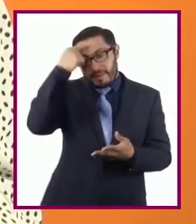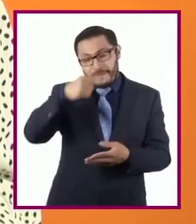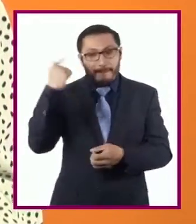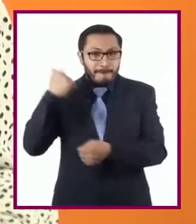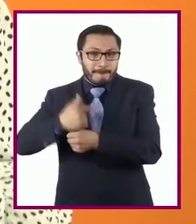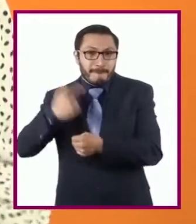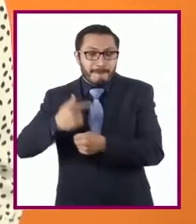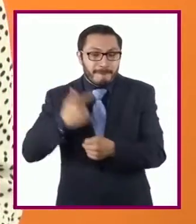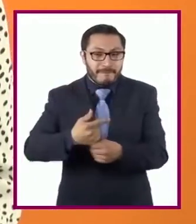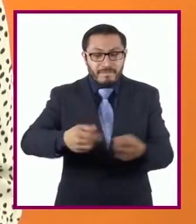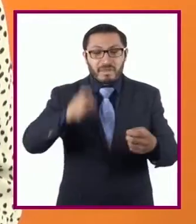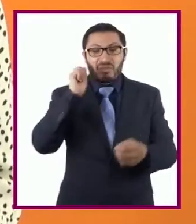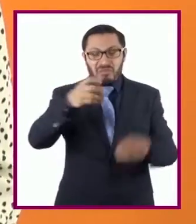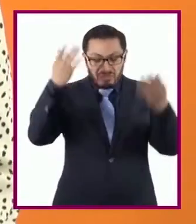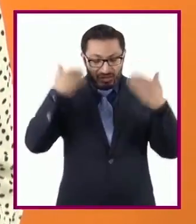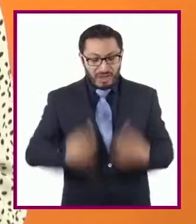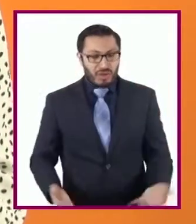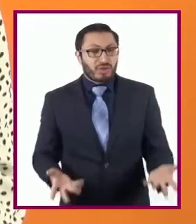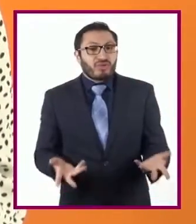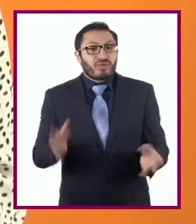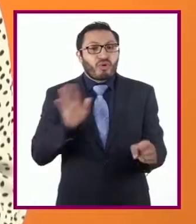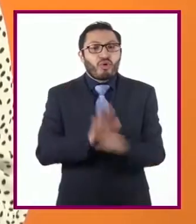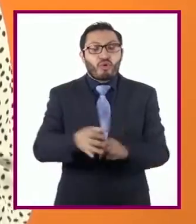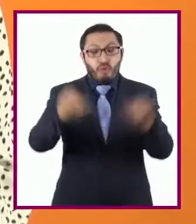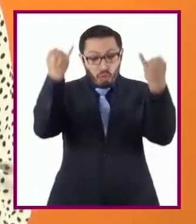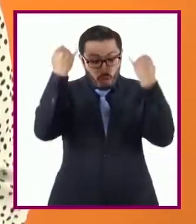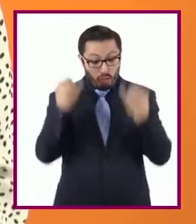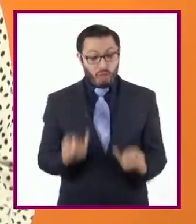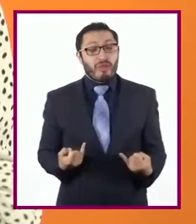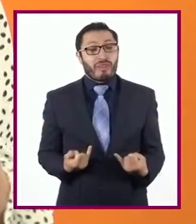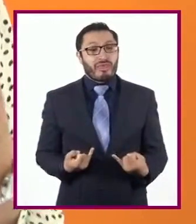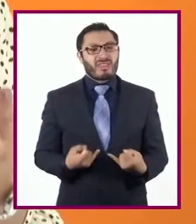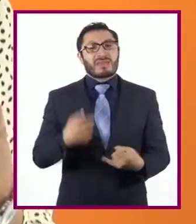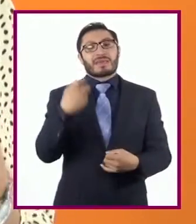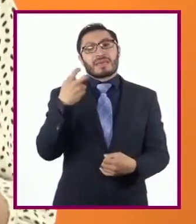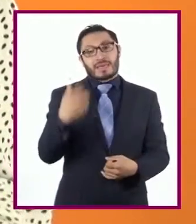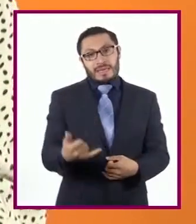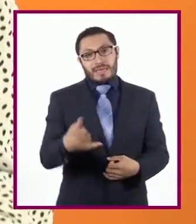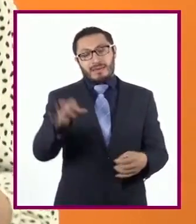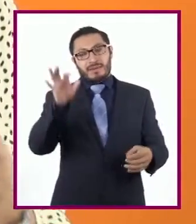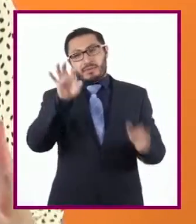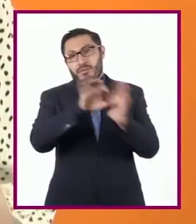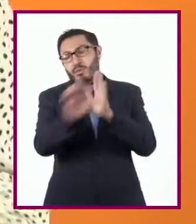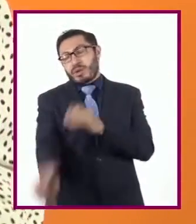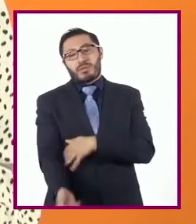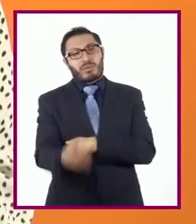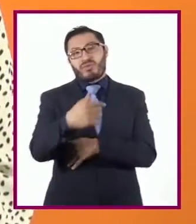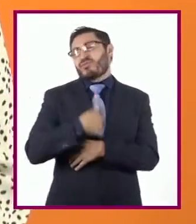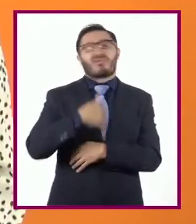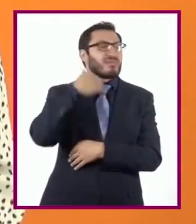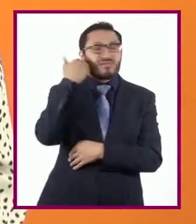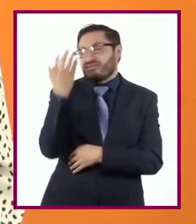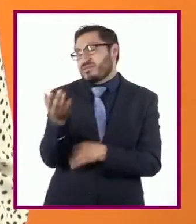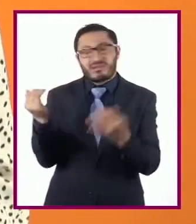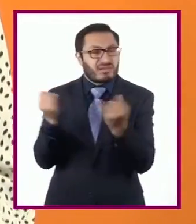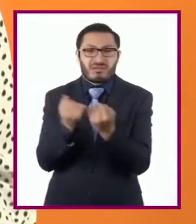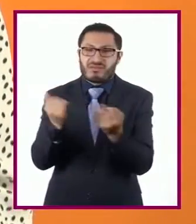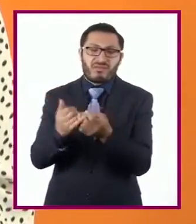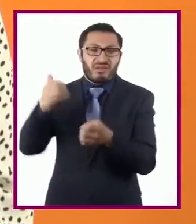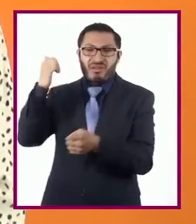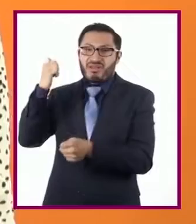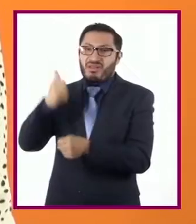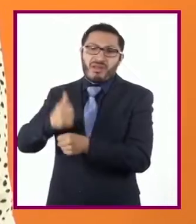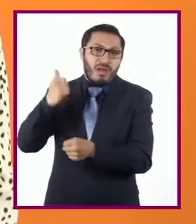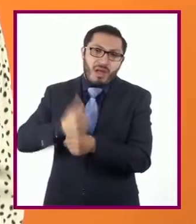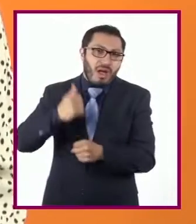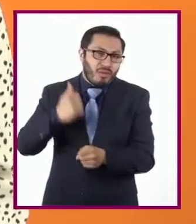de ahí saber que a lo mejor no quiero seguir el camino de mis abuelos, de mis padres, no quiero hacer